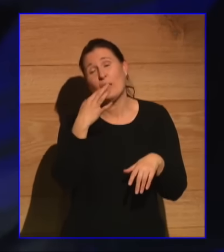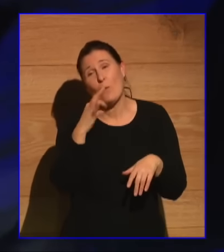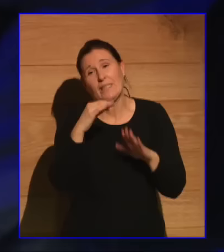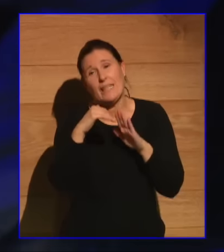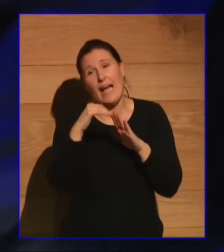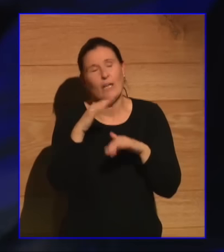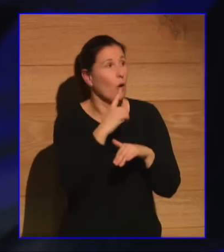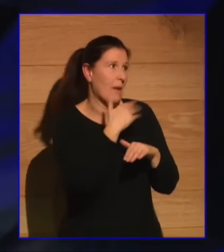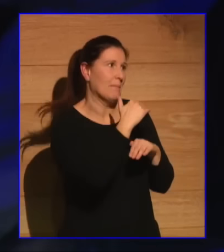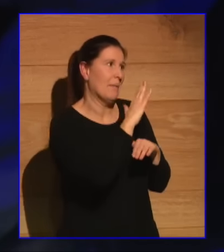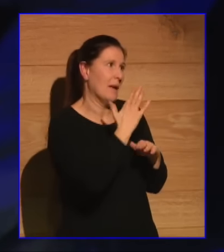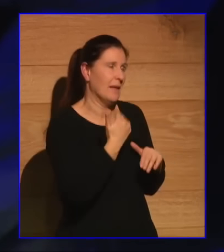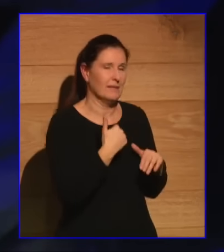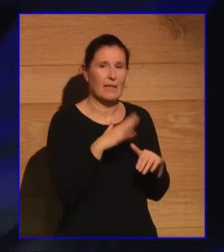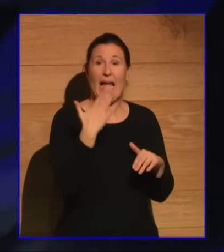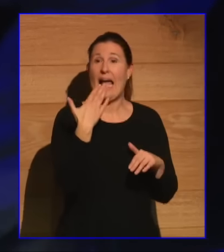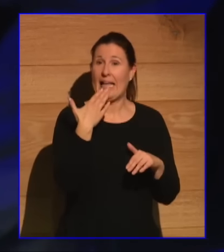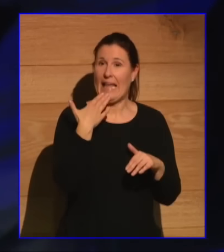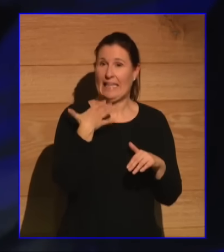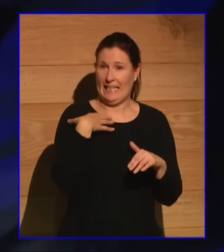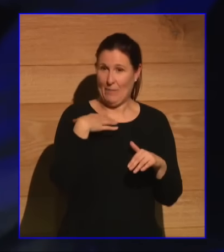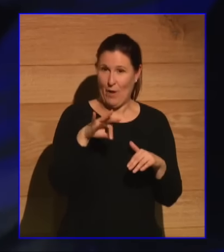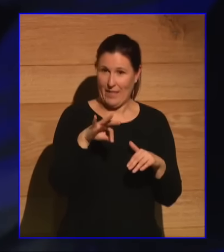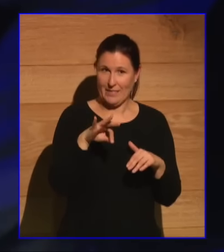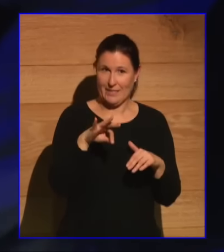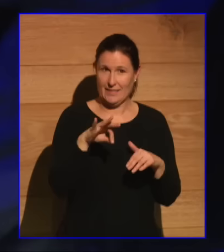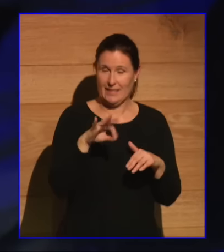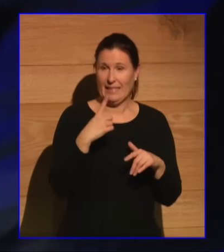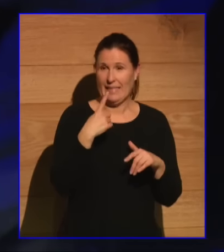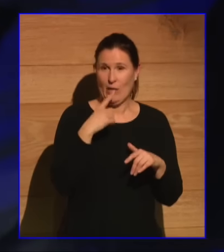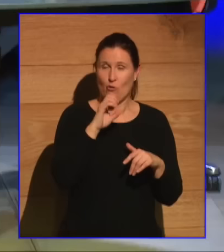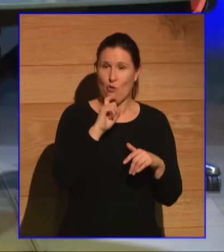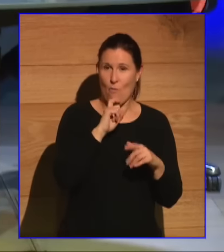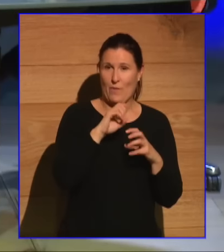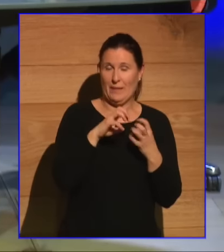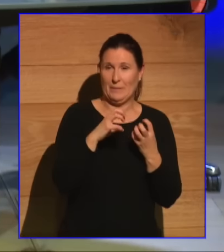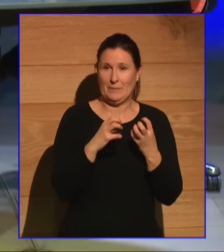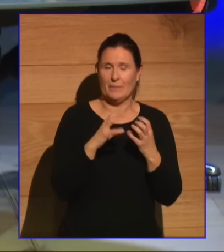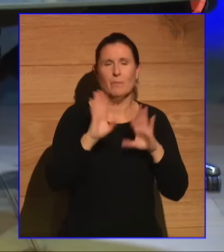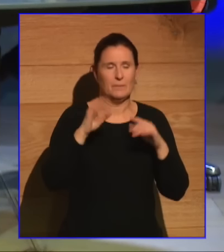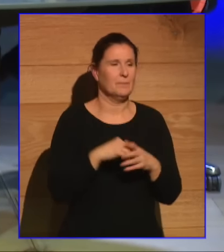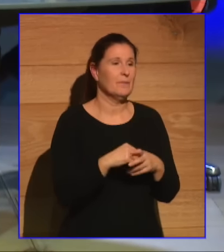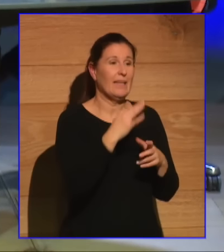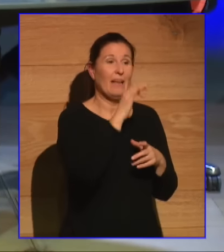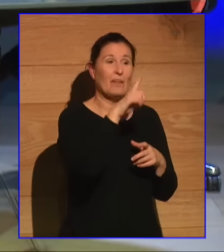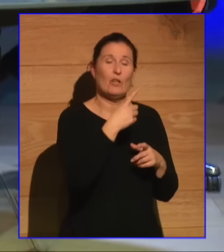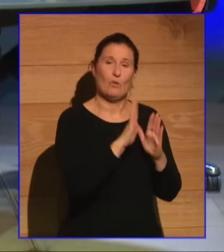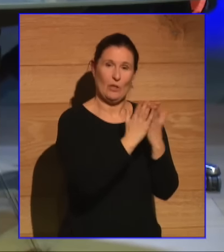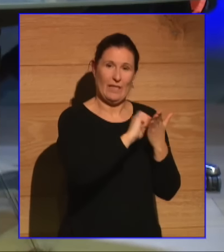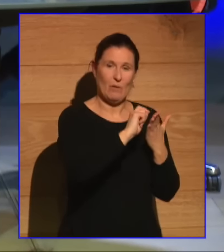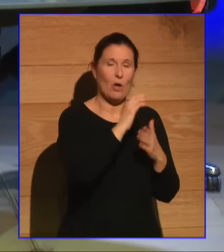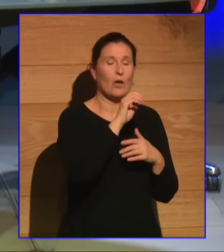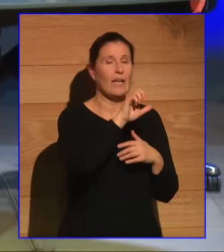Javi, más, pero más, hay una edad en la que puedes conseguirlo, ¿eh? Vale. También te digo, no voy a entrar en detalles. Cuando Rafael Sánchez Ferlosio escribe El Jarama, lo